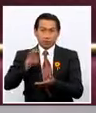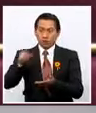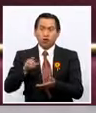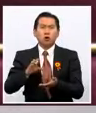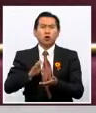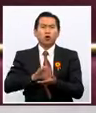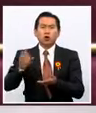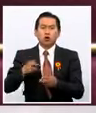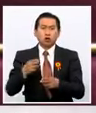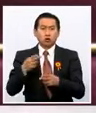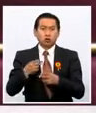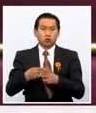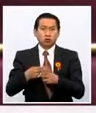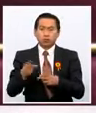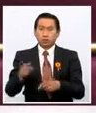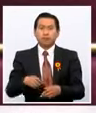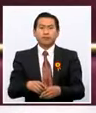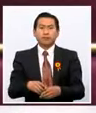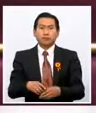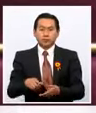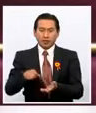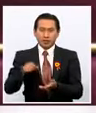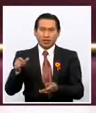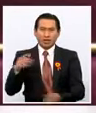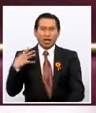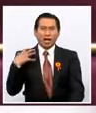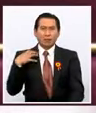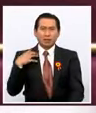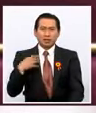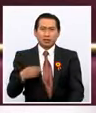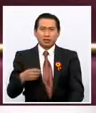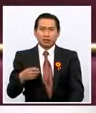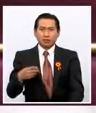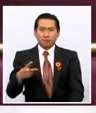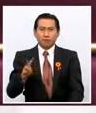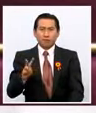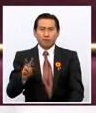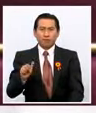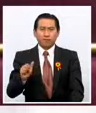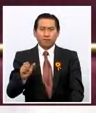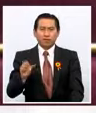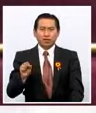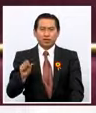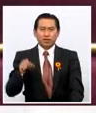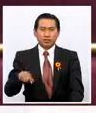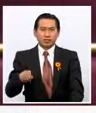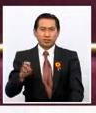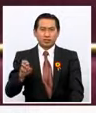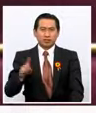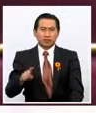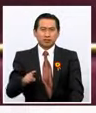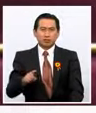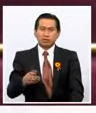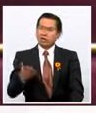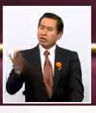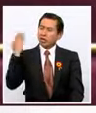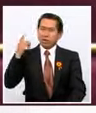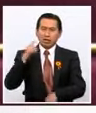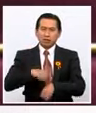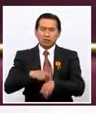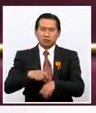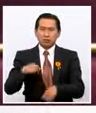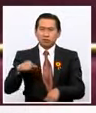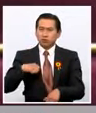colegio capitán horacio vásquez de esos tiempos guardo un recuerdo cariñoso